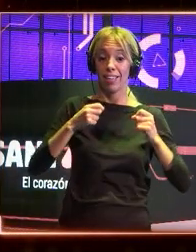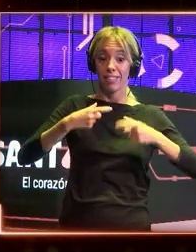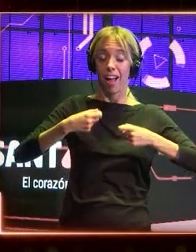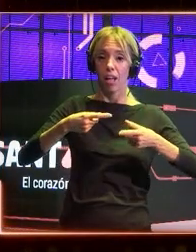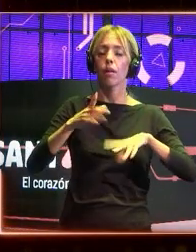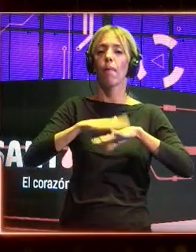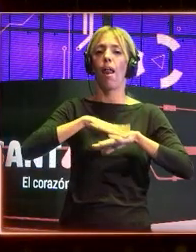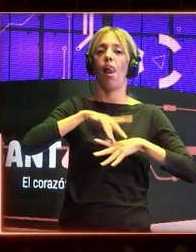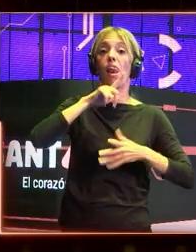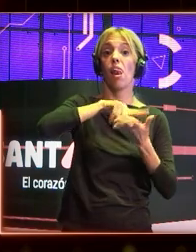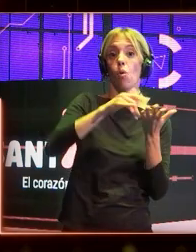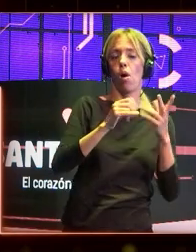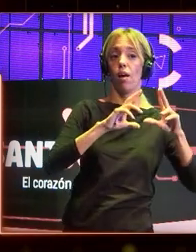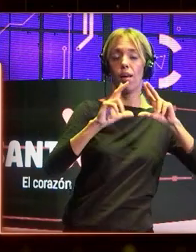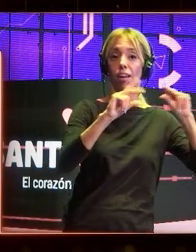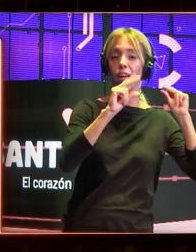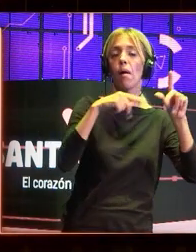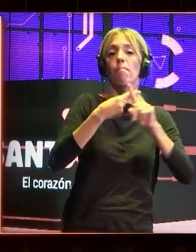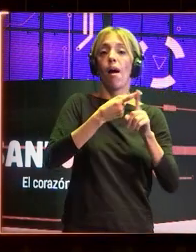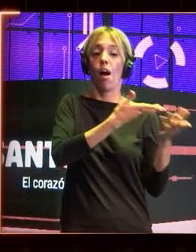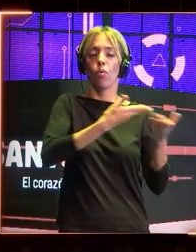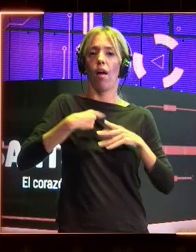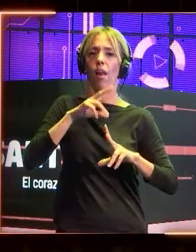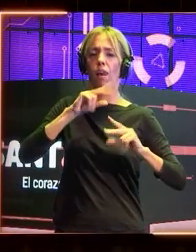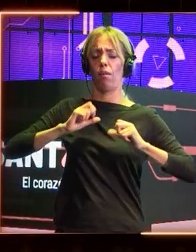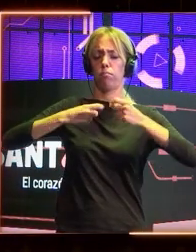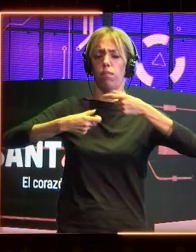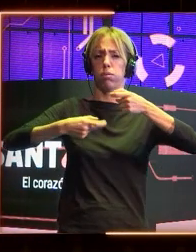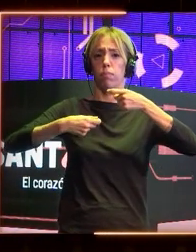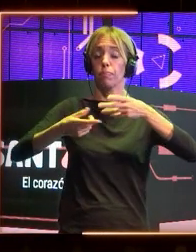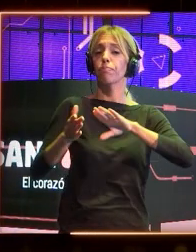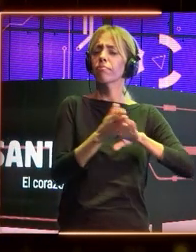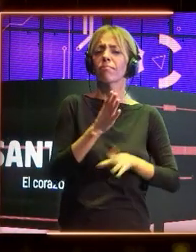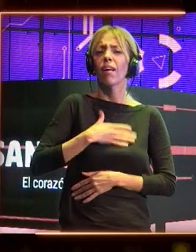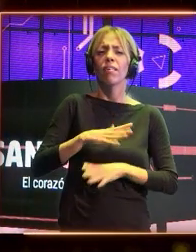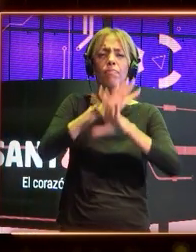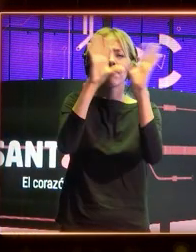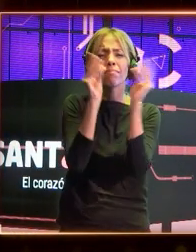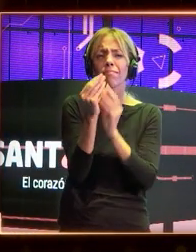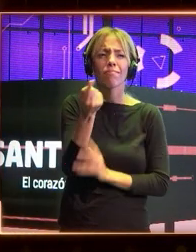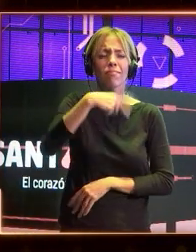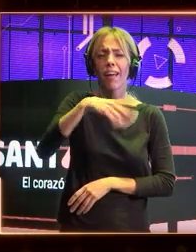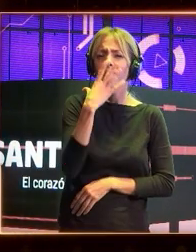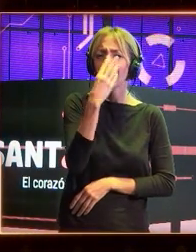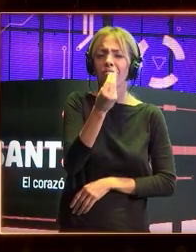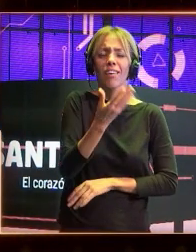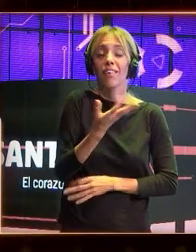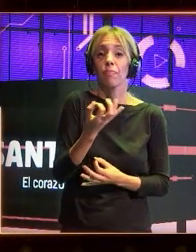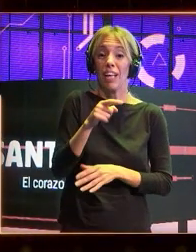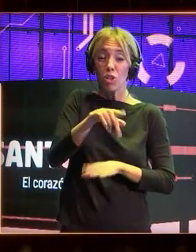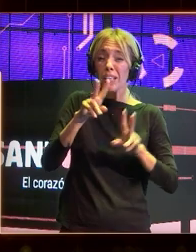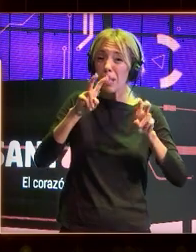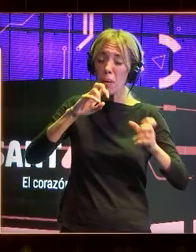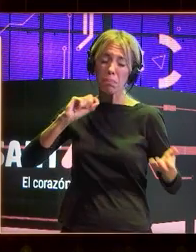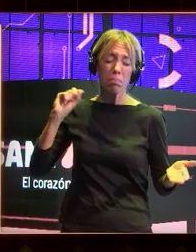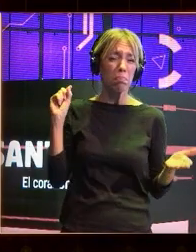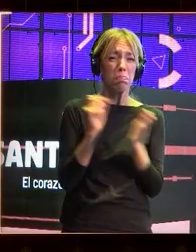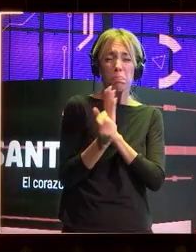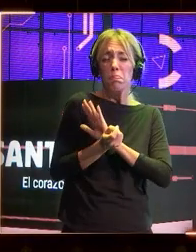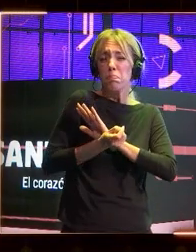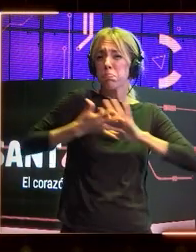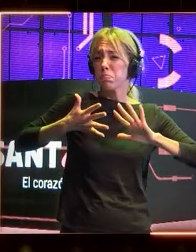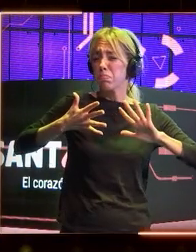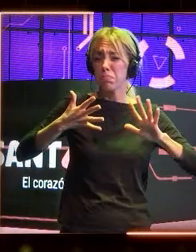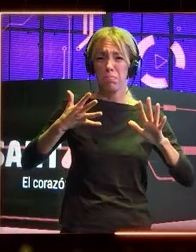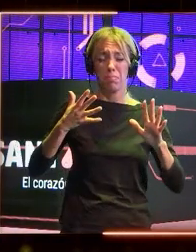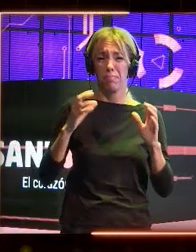lenguaje y ayudarnos a través de él yo lo que quiero que entendáis es que esto va muy rápido Esto va sorprendentemente